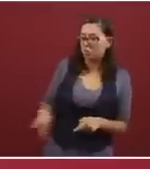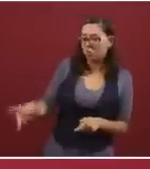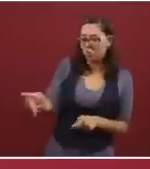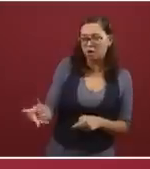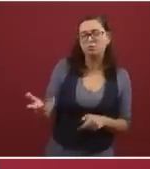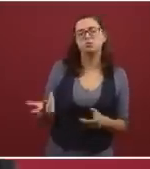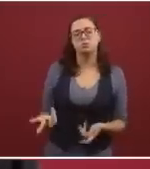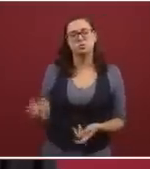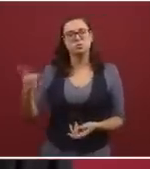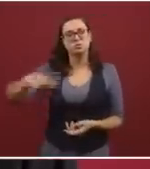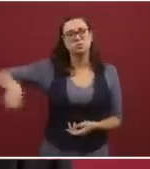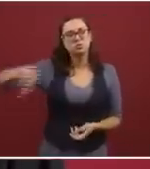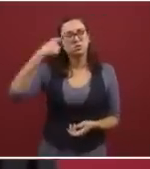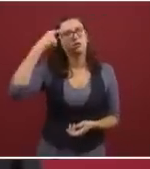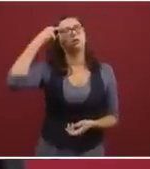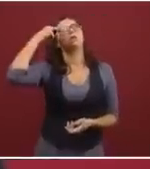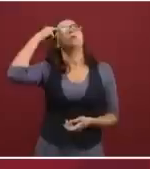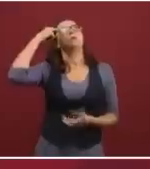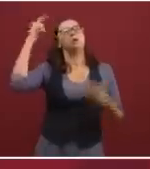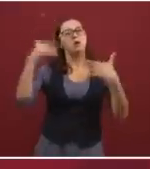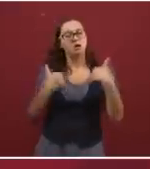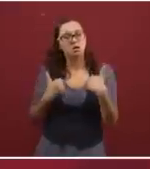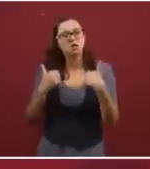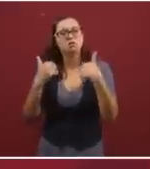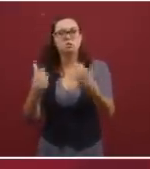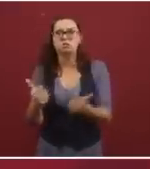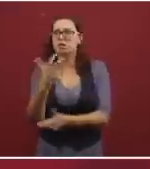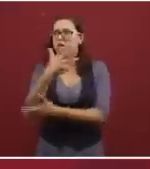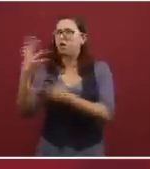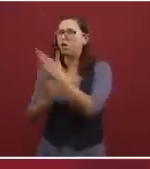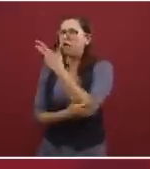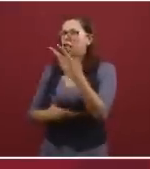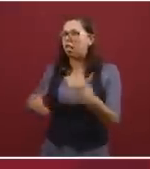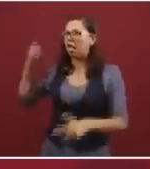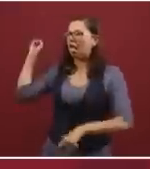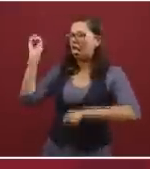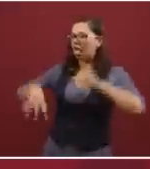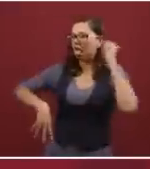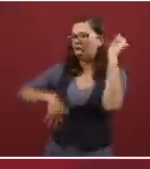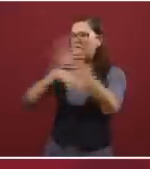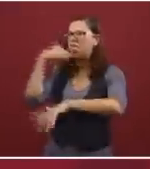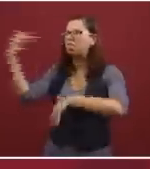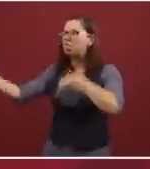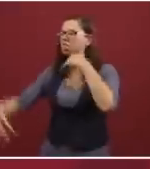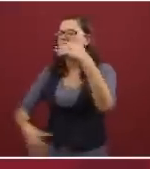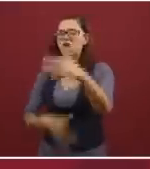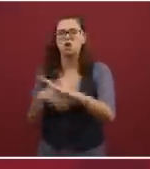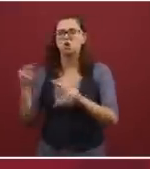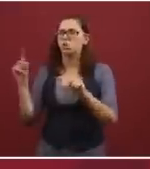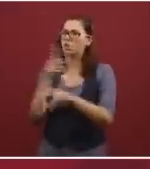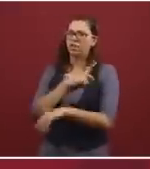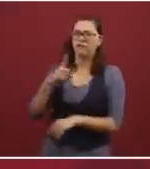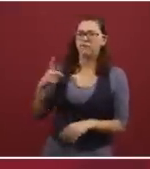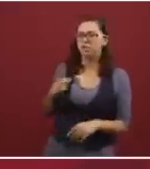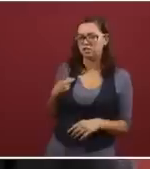la sociedad civil, como ahora se le llama al pueblo.